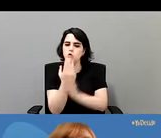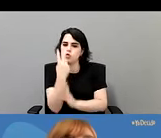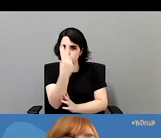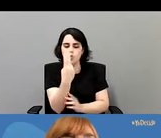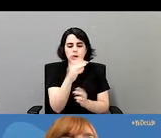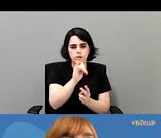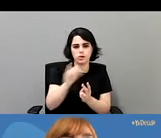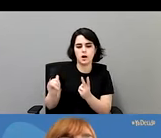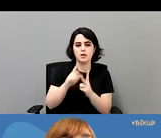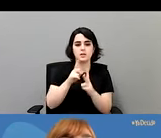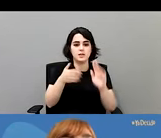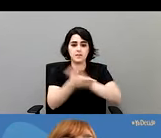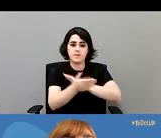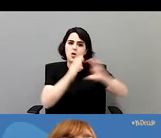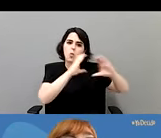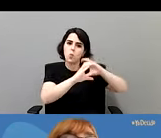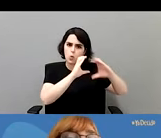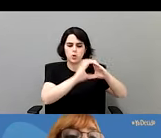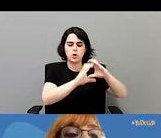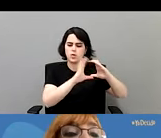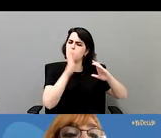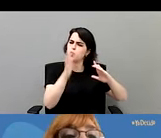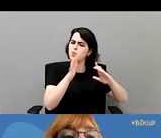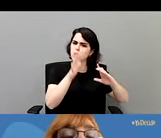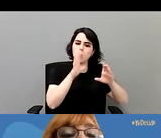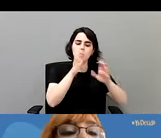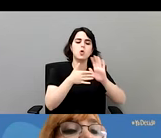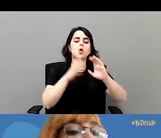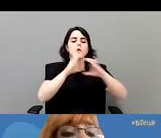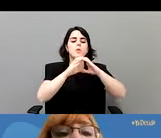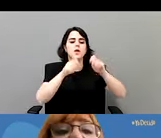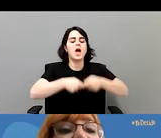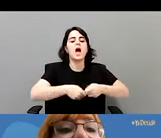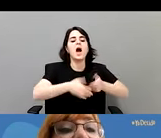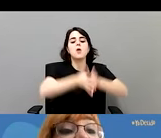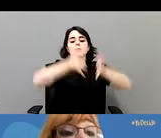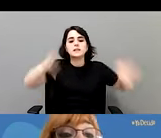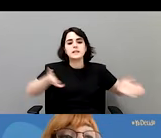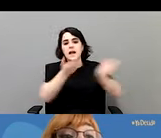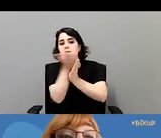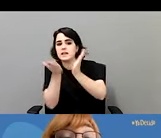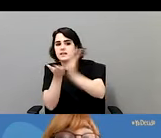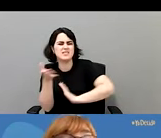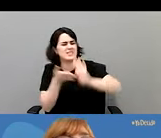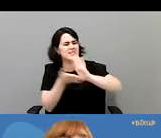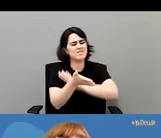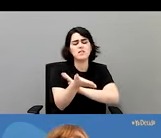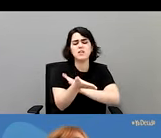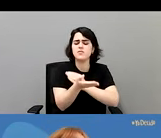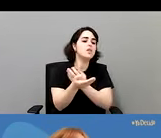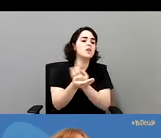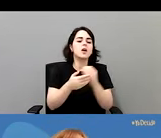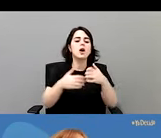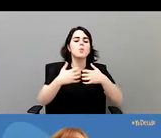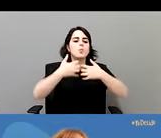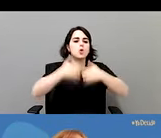La comunicación, ¿por qué? Pues porque la comunicación aumentativa y alternativa, sin lugar a dudas, es el vehículo de inclusión